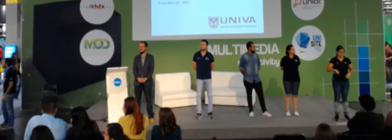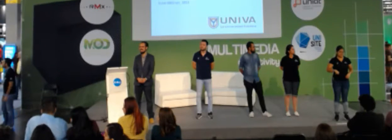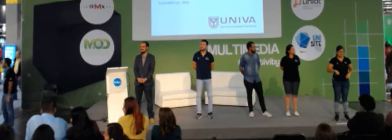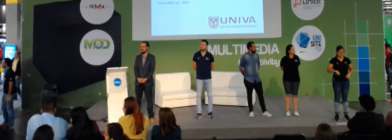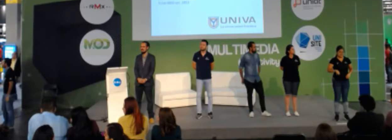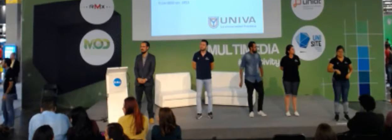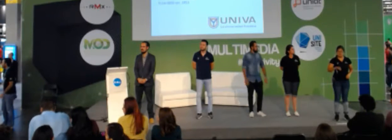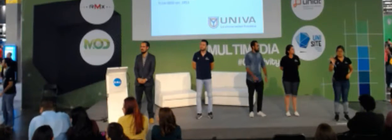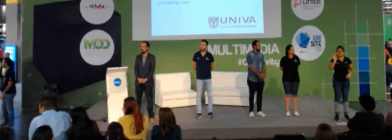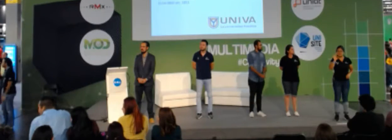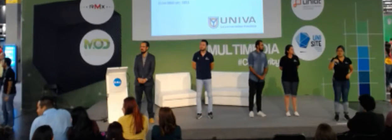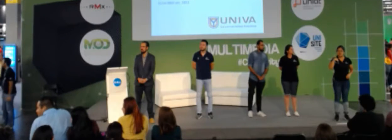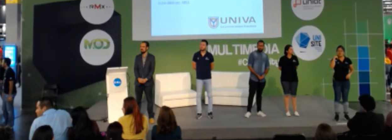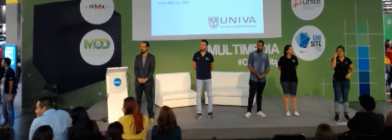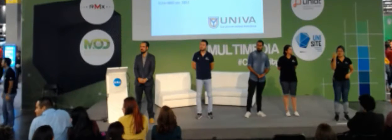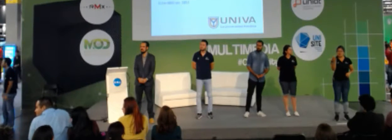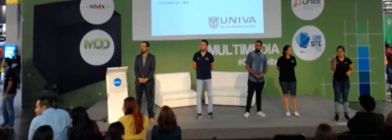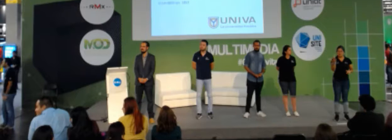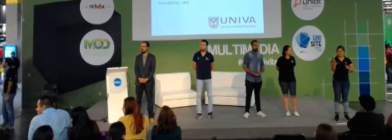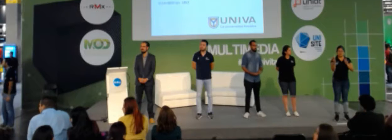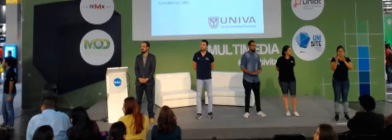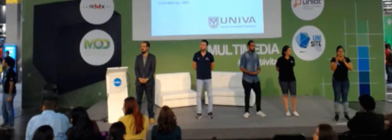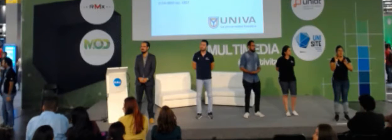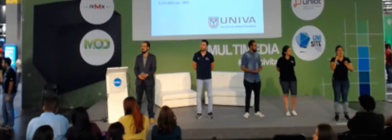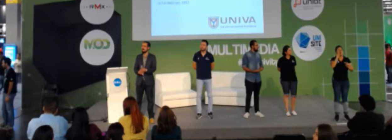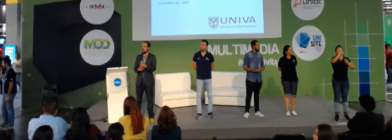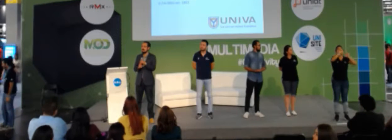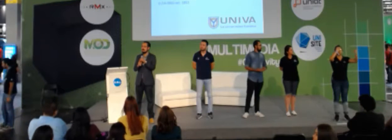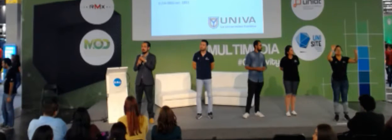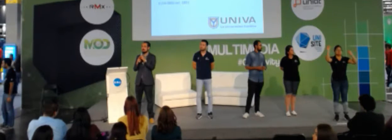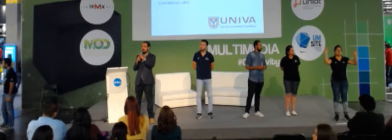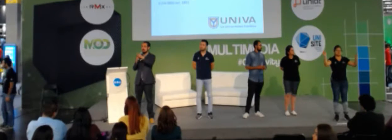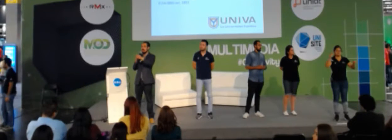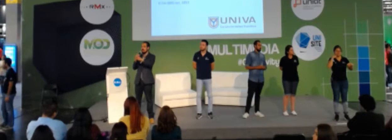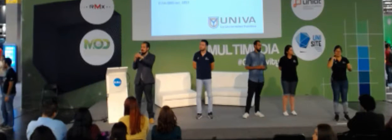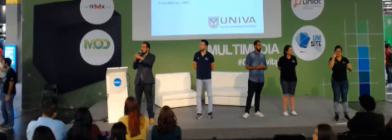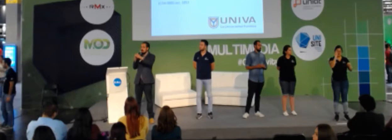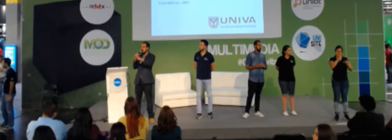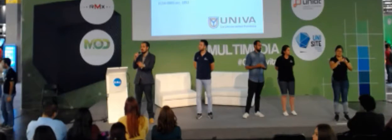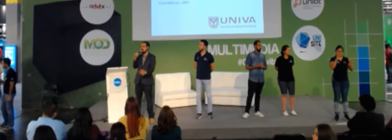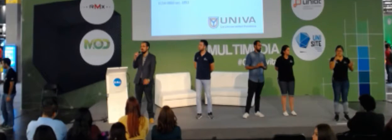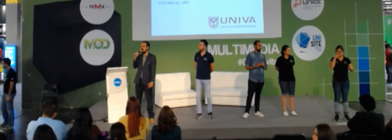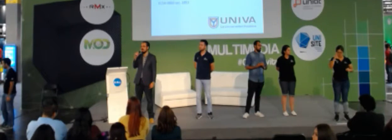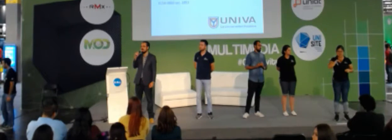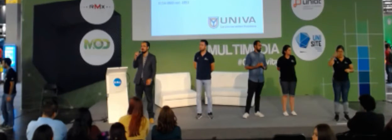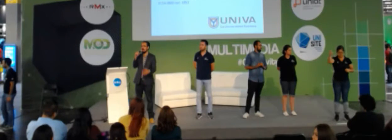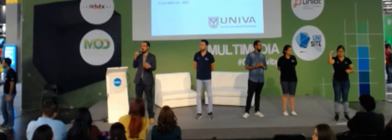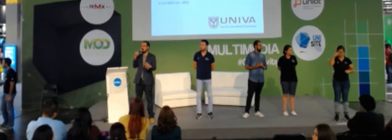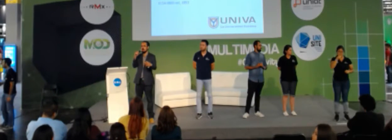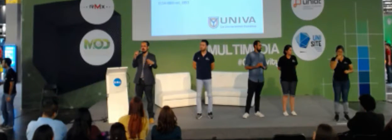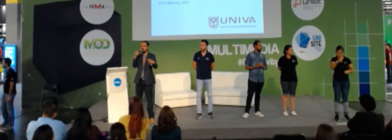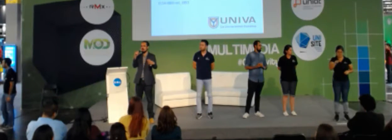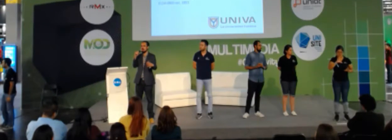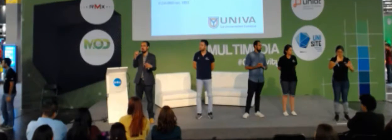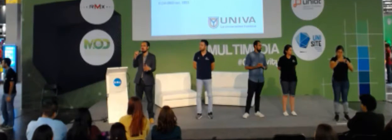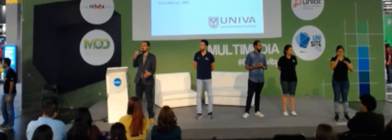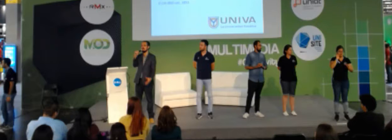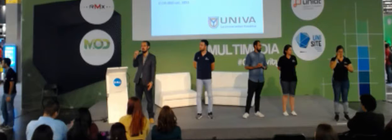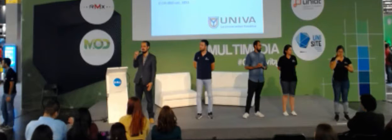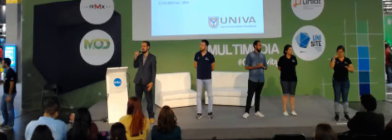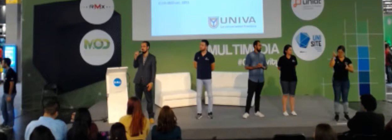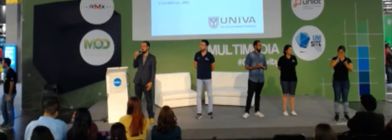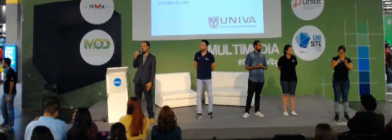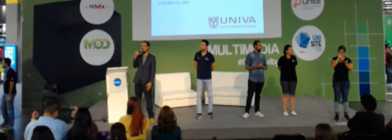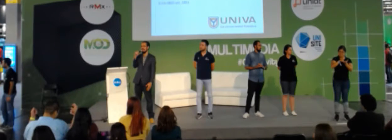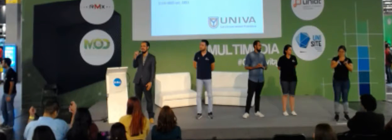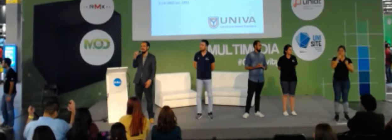mejor buscar en otros lugares, ¿no? Que siga creciendo. Y en Puebla hay cosas muy padres para la comunidad de personas con